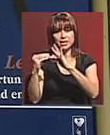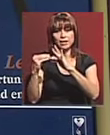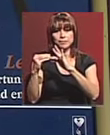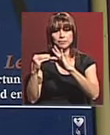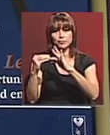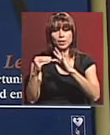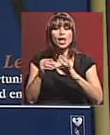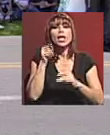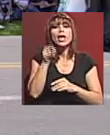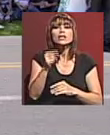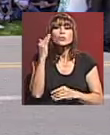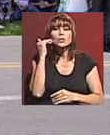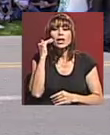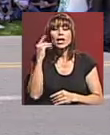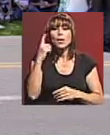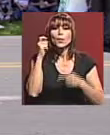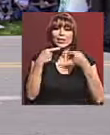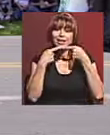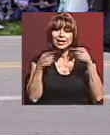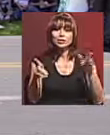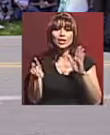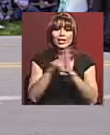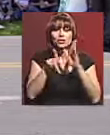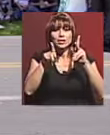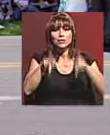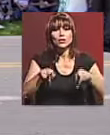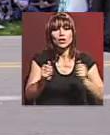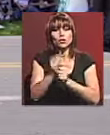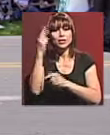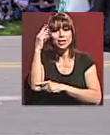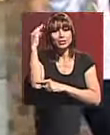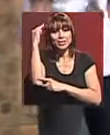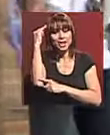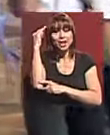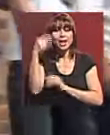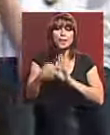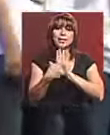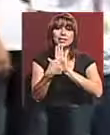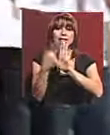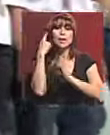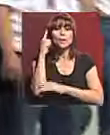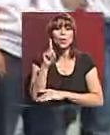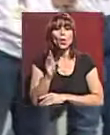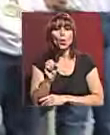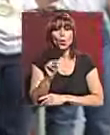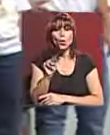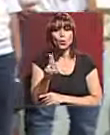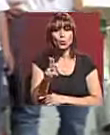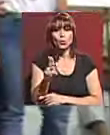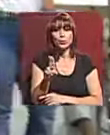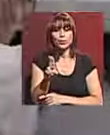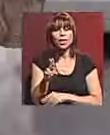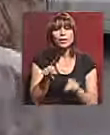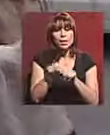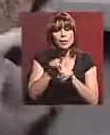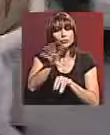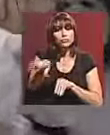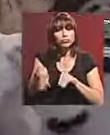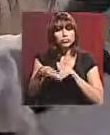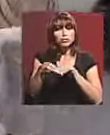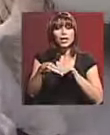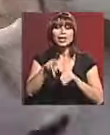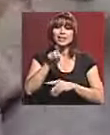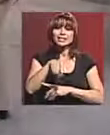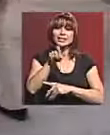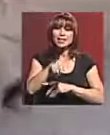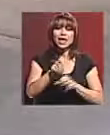especial debido en parte a la declaración de los derechos de la persona con retraso mental presentada por las Naciones Unidas sumado a